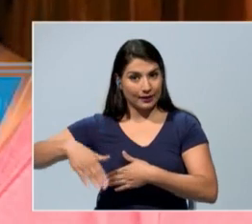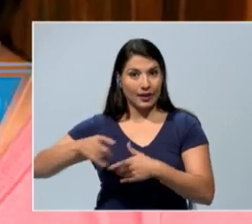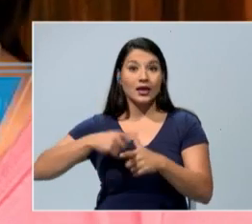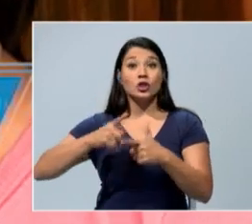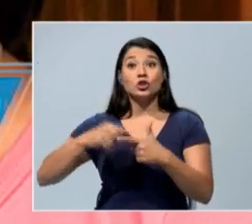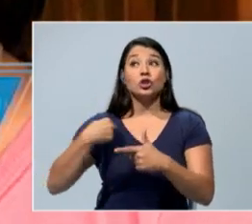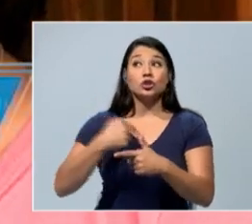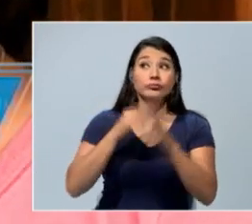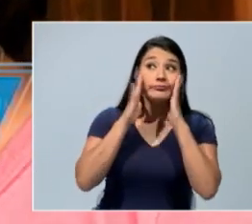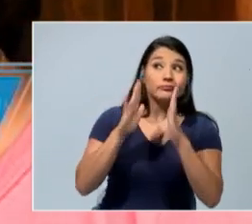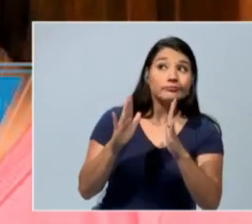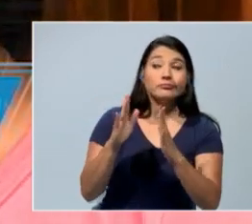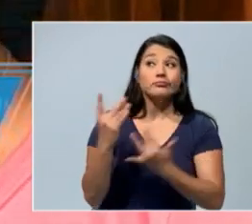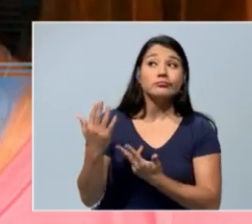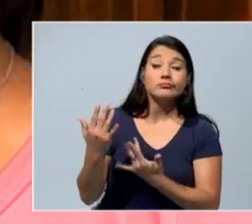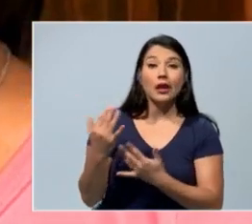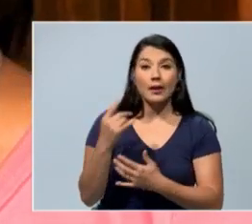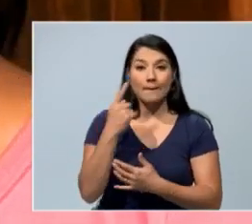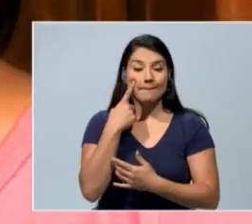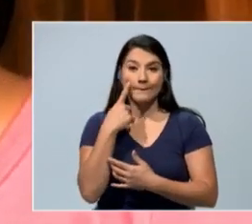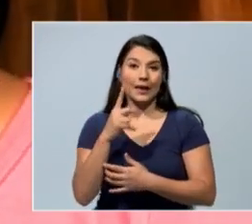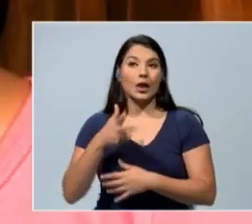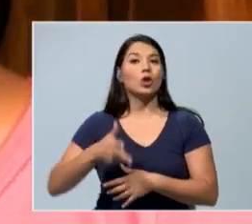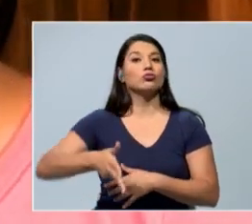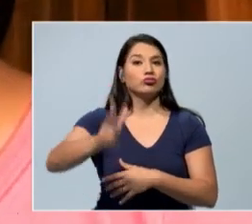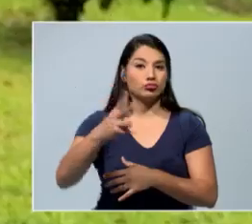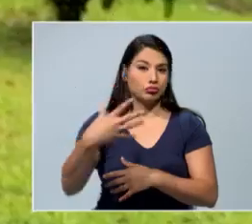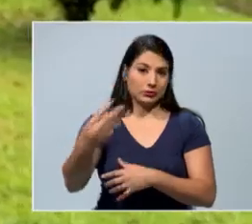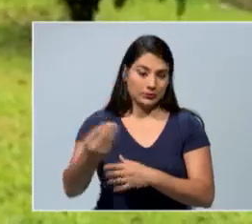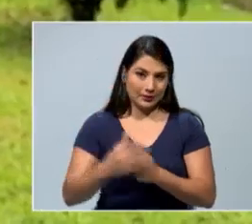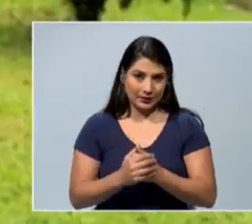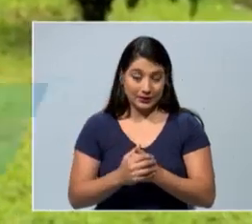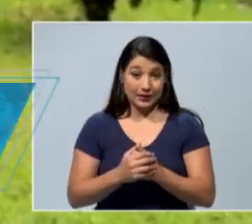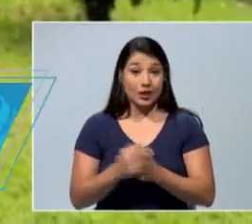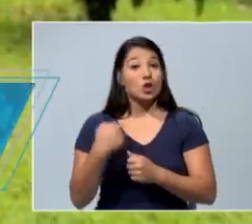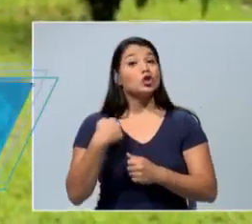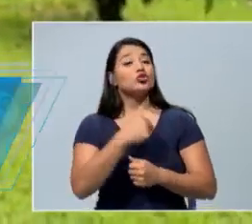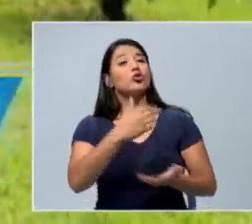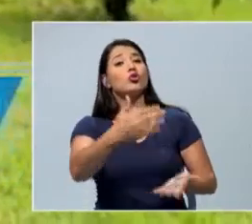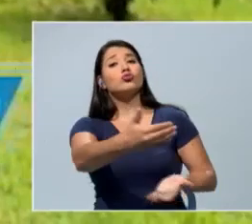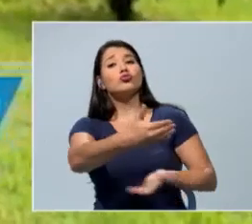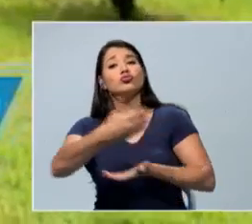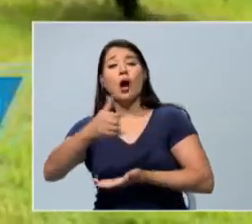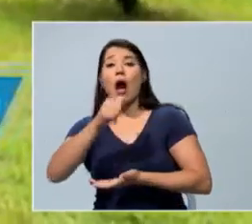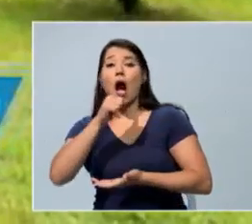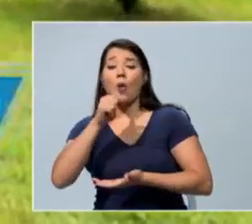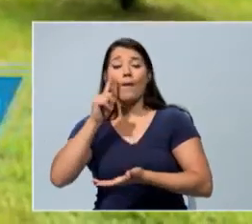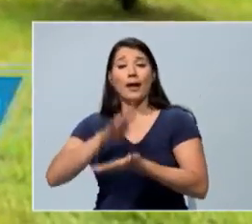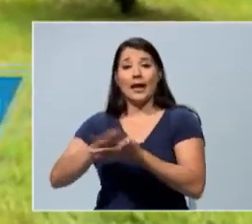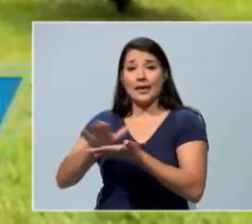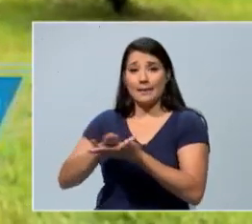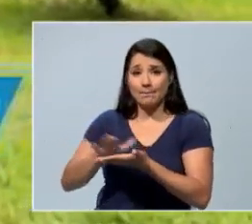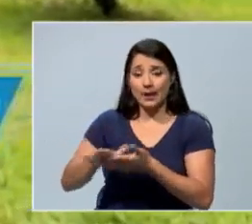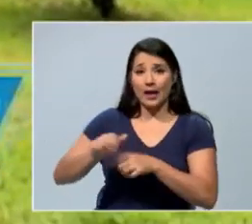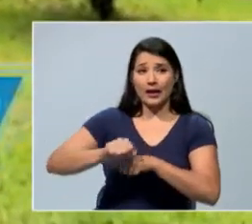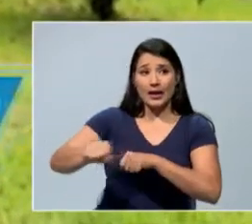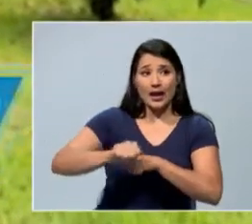estar pendiente de que de ahí no se pasara el camión para agarrar agua. Uno cogía agua para limpiar y para lavar, pero lo que era la comida, para